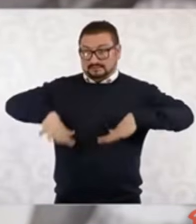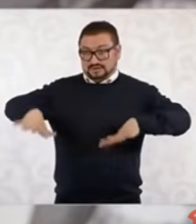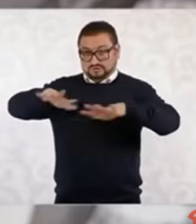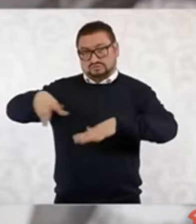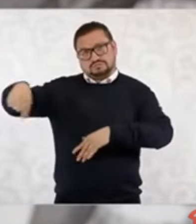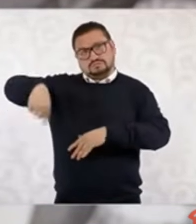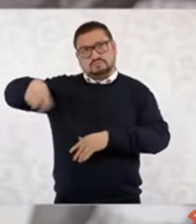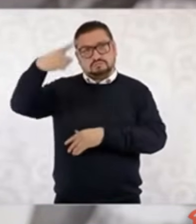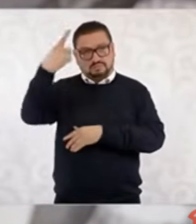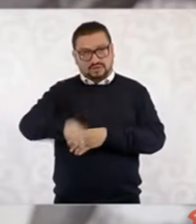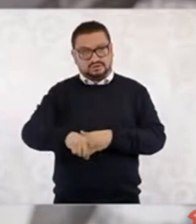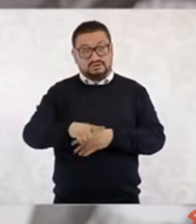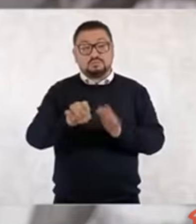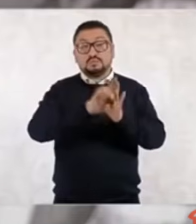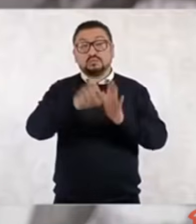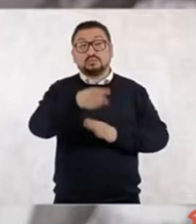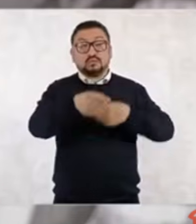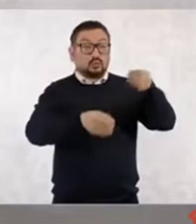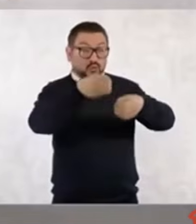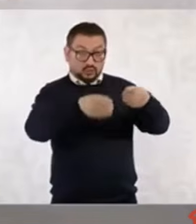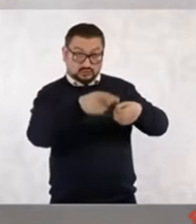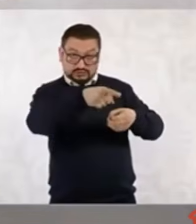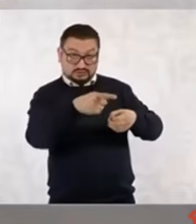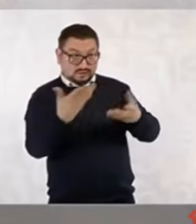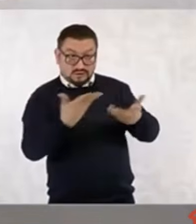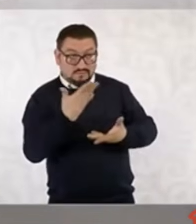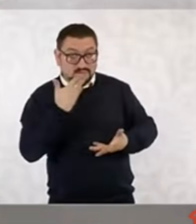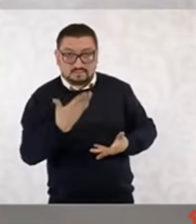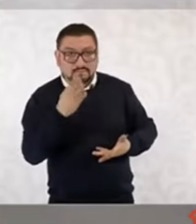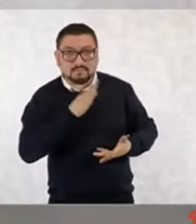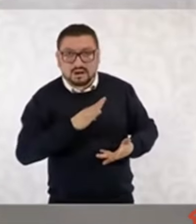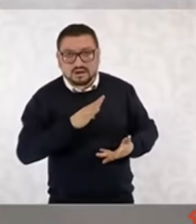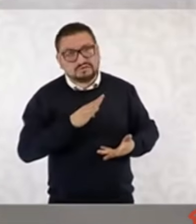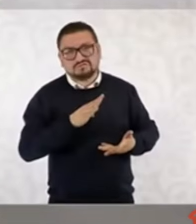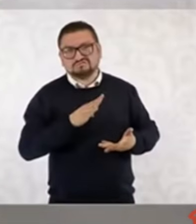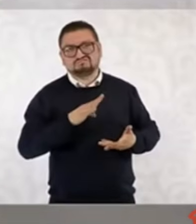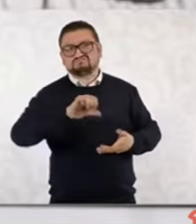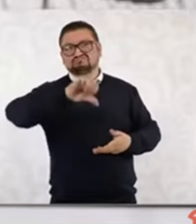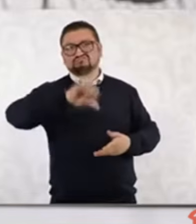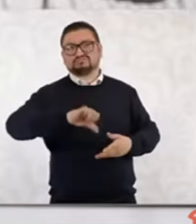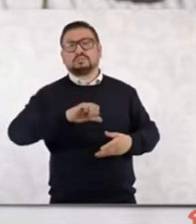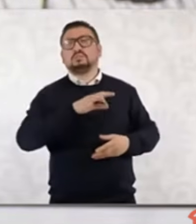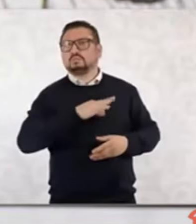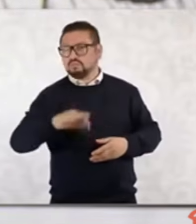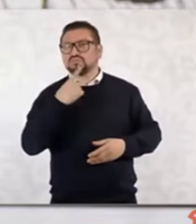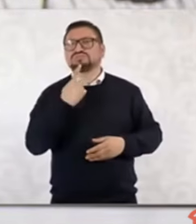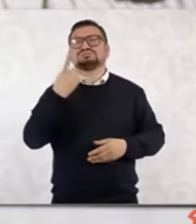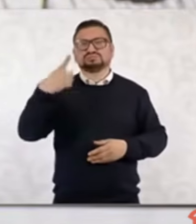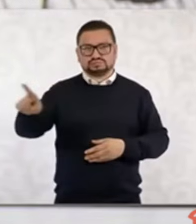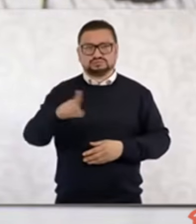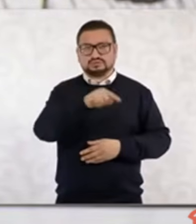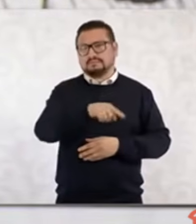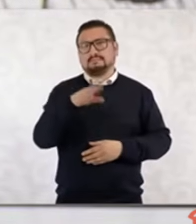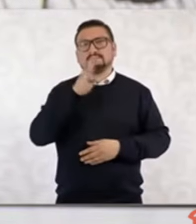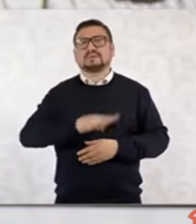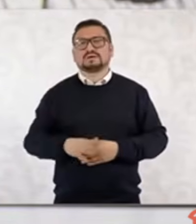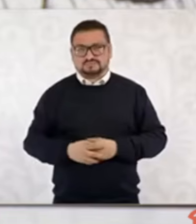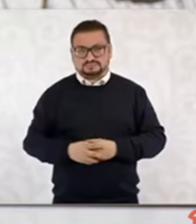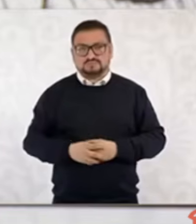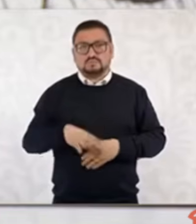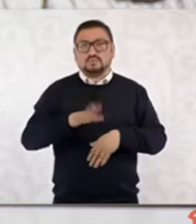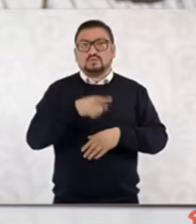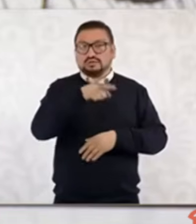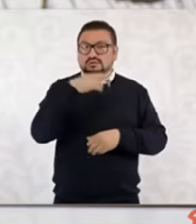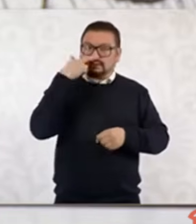cumpliendo con su papel, no está cumpliendo con su papel. Y está bien que se denuncie que no está cumpliendo con lo que